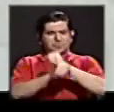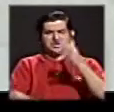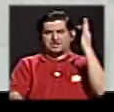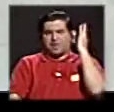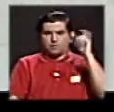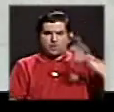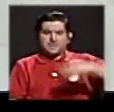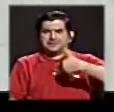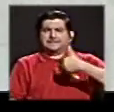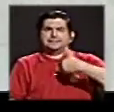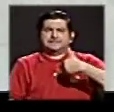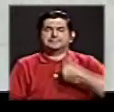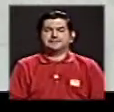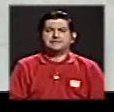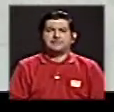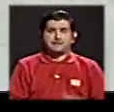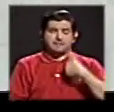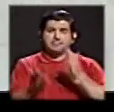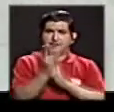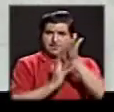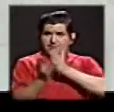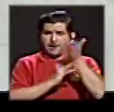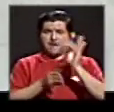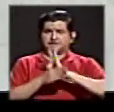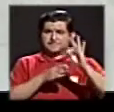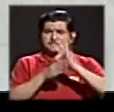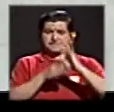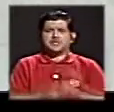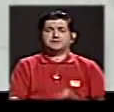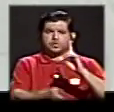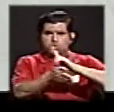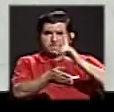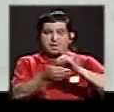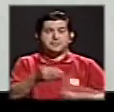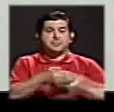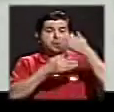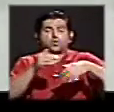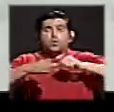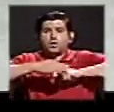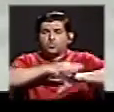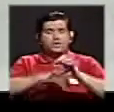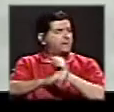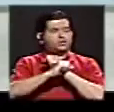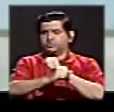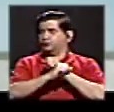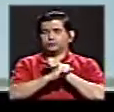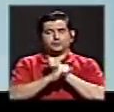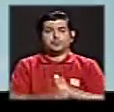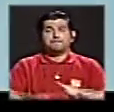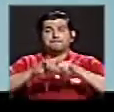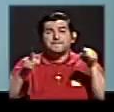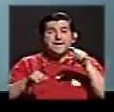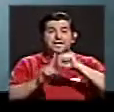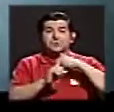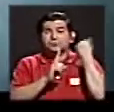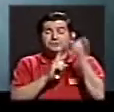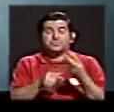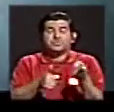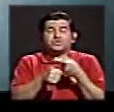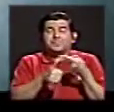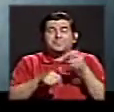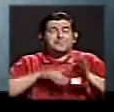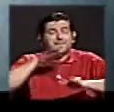mujeres que lo necesitan tengan acceso a un tratamiento médico después de un aborto inseguro. Pero esto es solo el